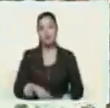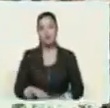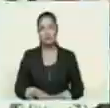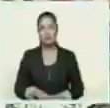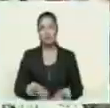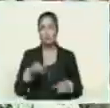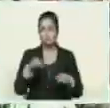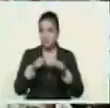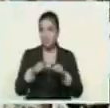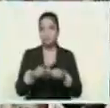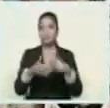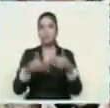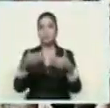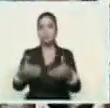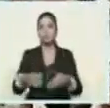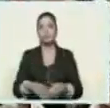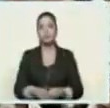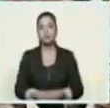activa